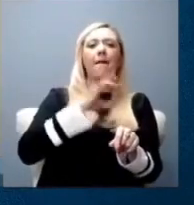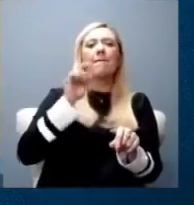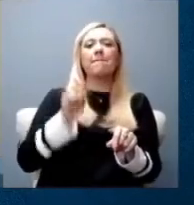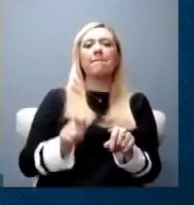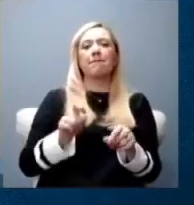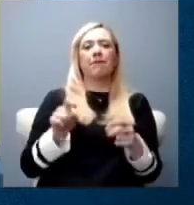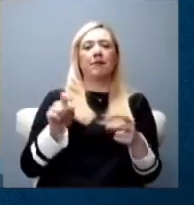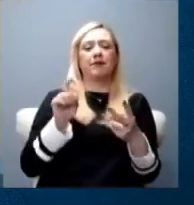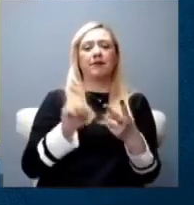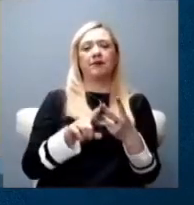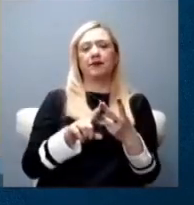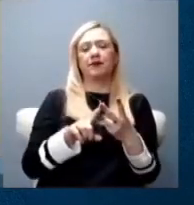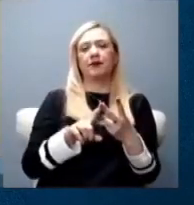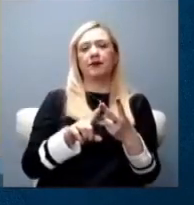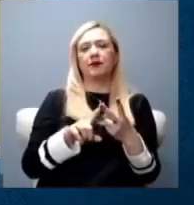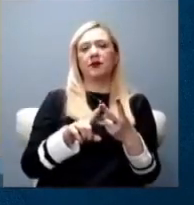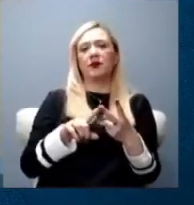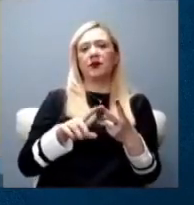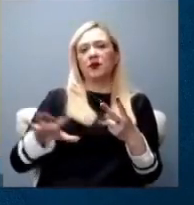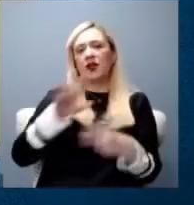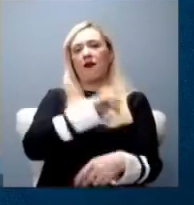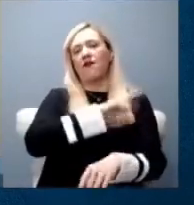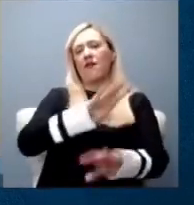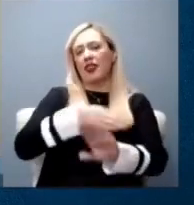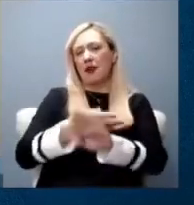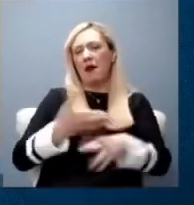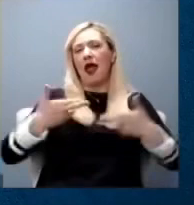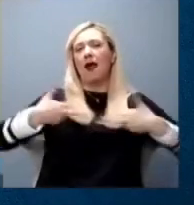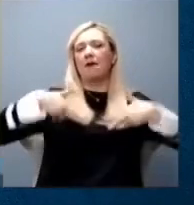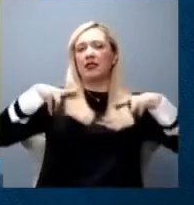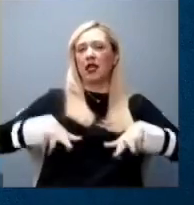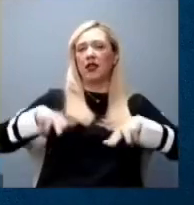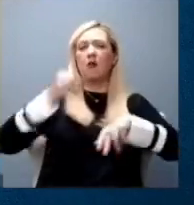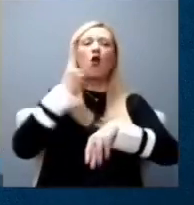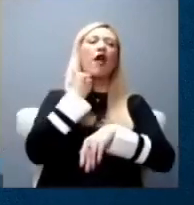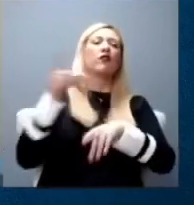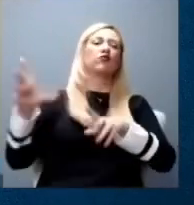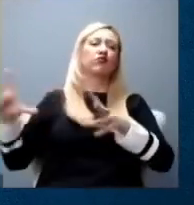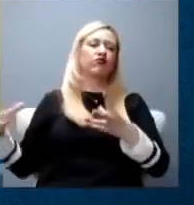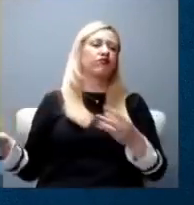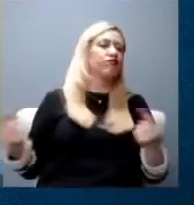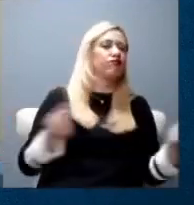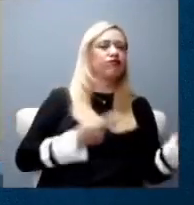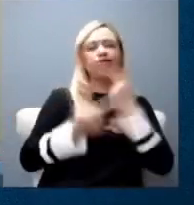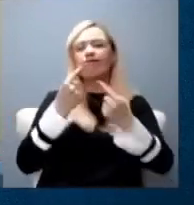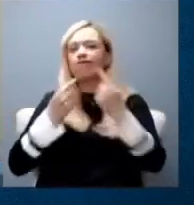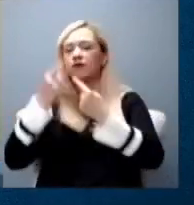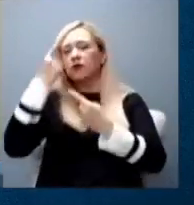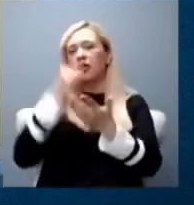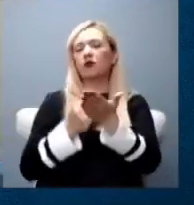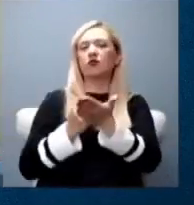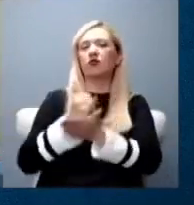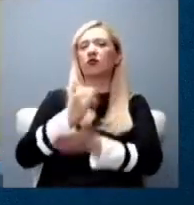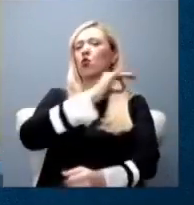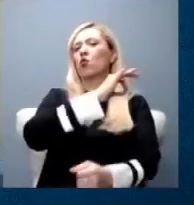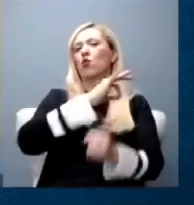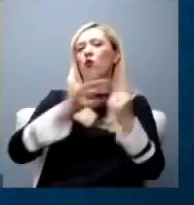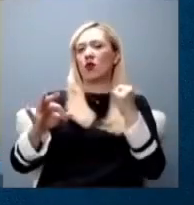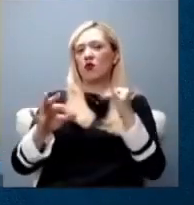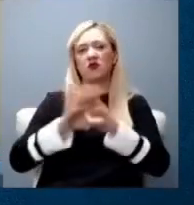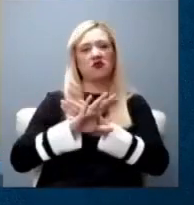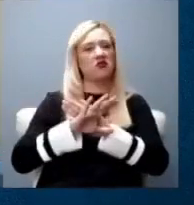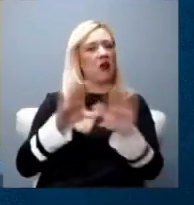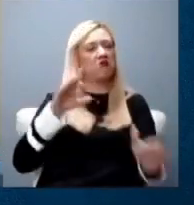participa, digamos, el estado, las víctimas y sus representantes, y que eventualmente puede terminar en una decisión final. Y por eso creo yo que